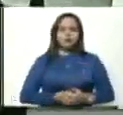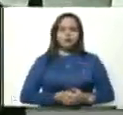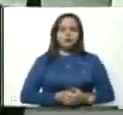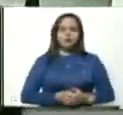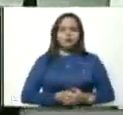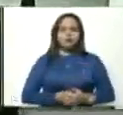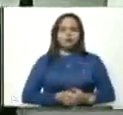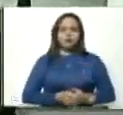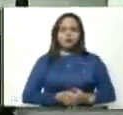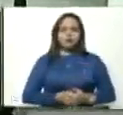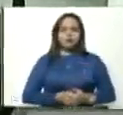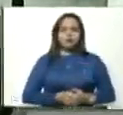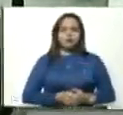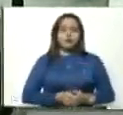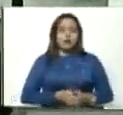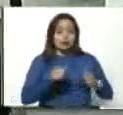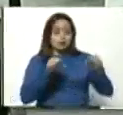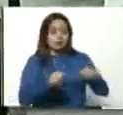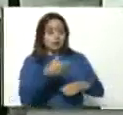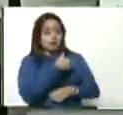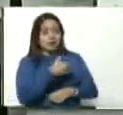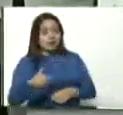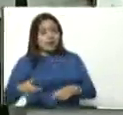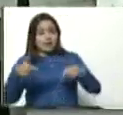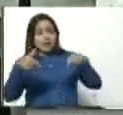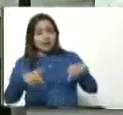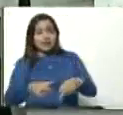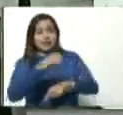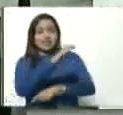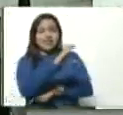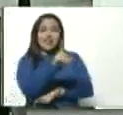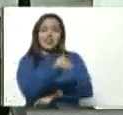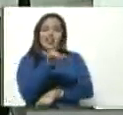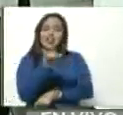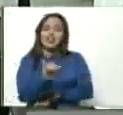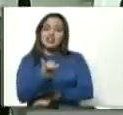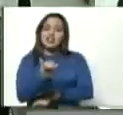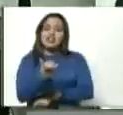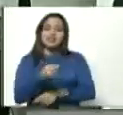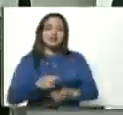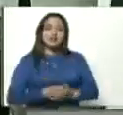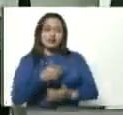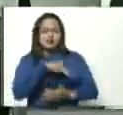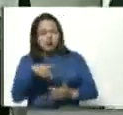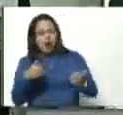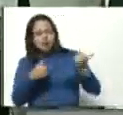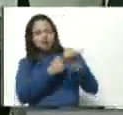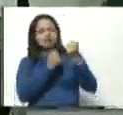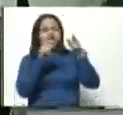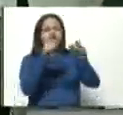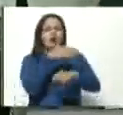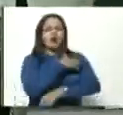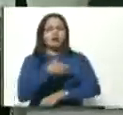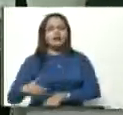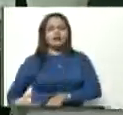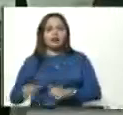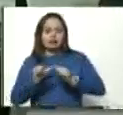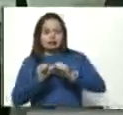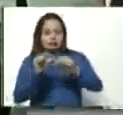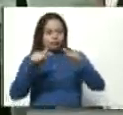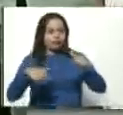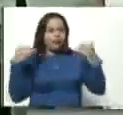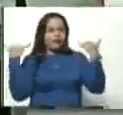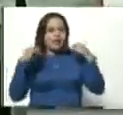inmunización. No, presidente, desde aquí las Islas Candelarias, sede hija Amelia Blanco, rodilla en tierra. Seguimos aquí en esta fiesta